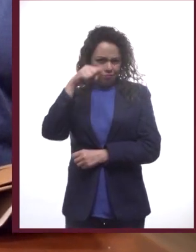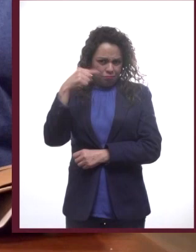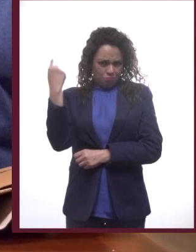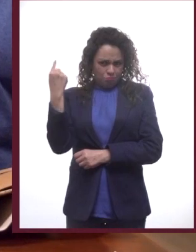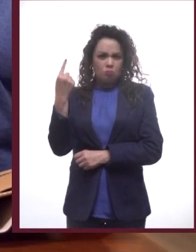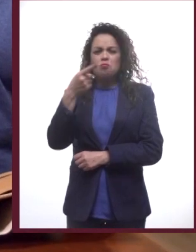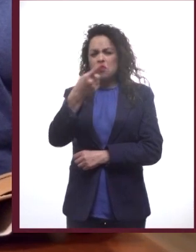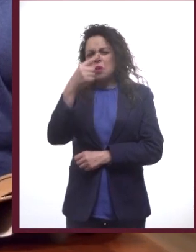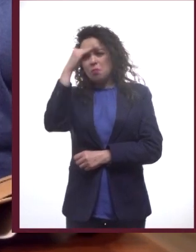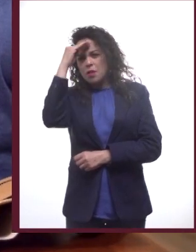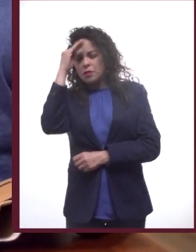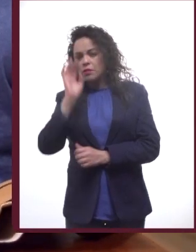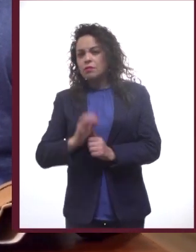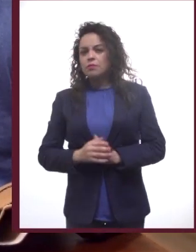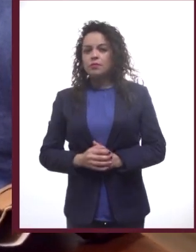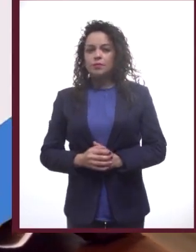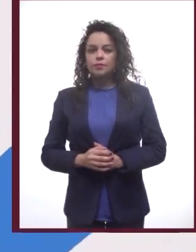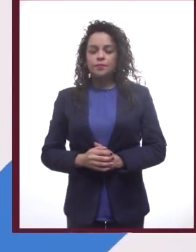crees?